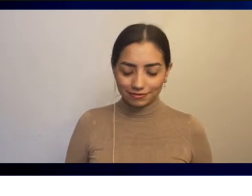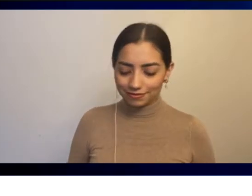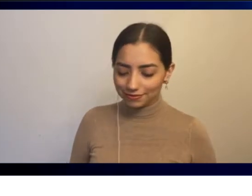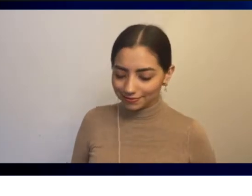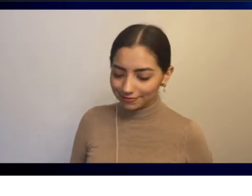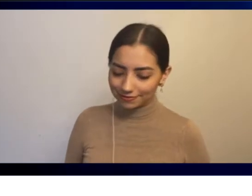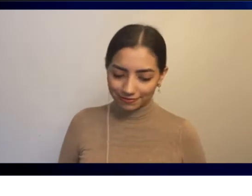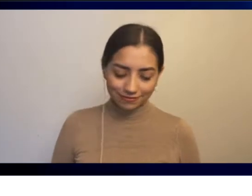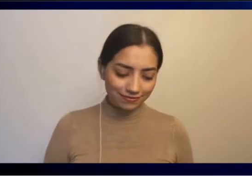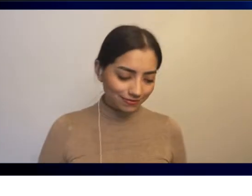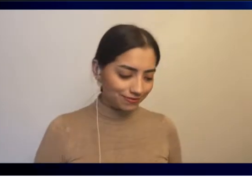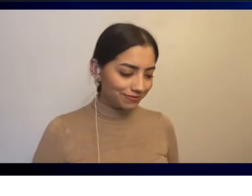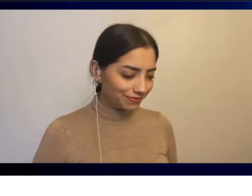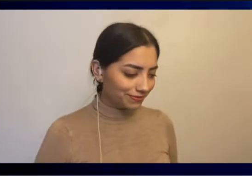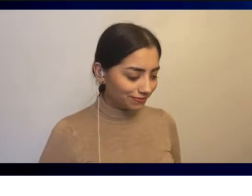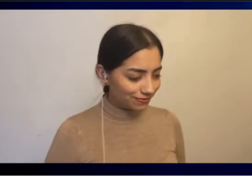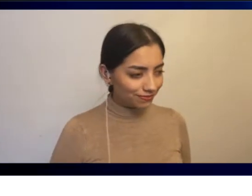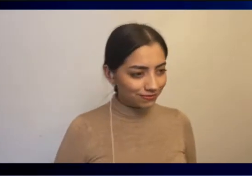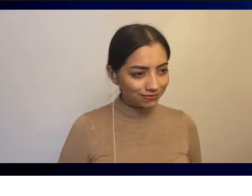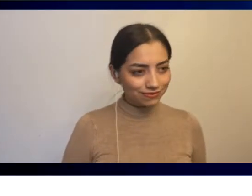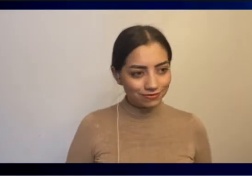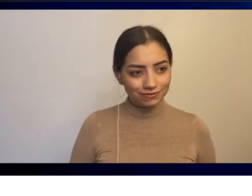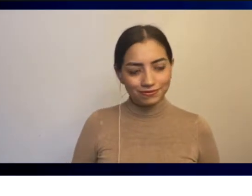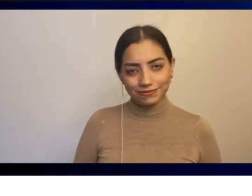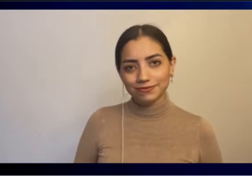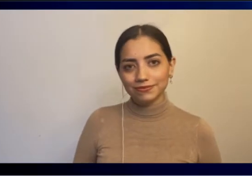Hecho tú por mí,